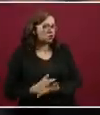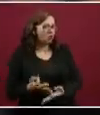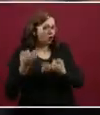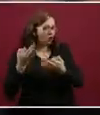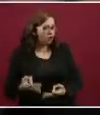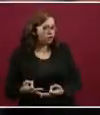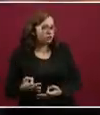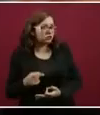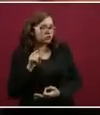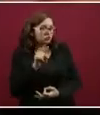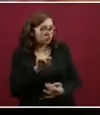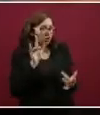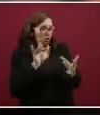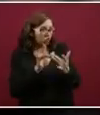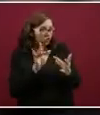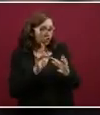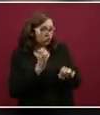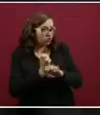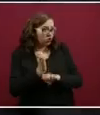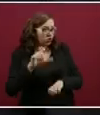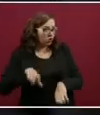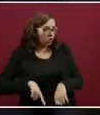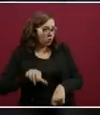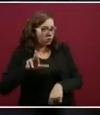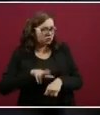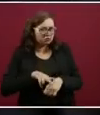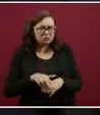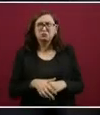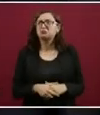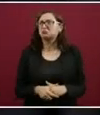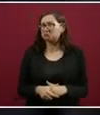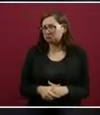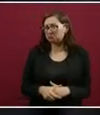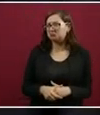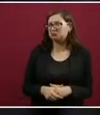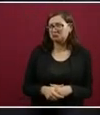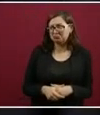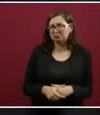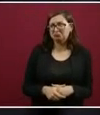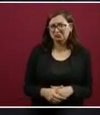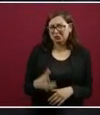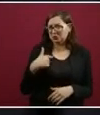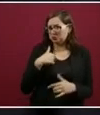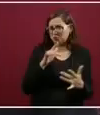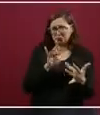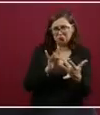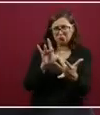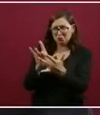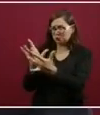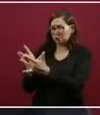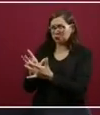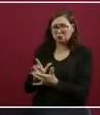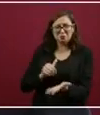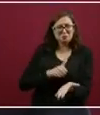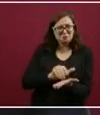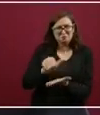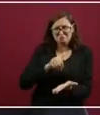directamente con…? Totalmente. Ayer tuve una reunión con todo el sector salud y no hay